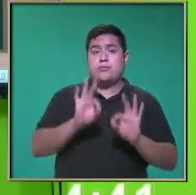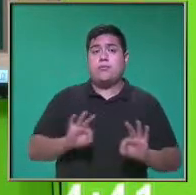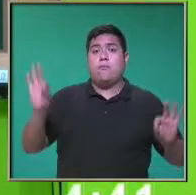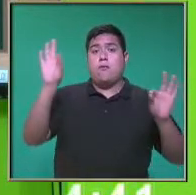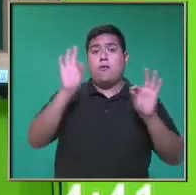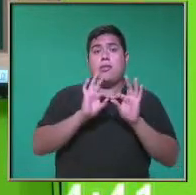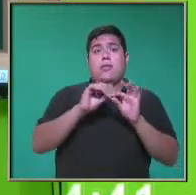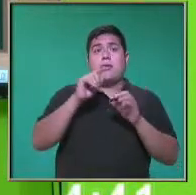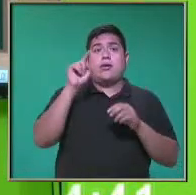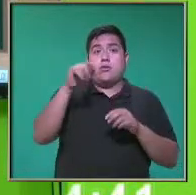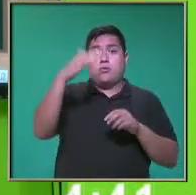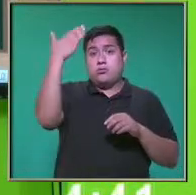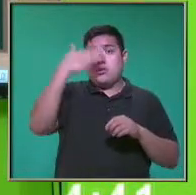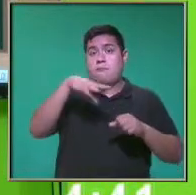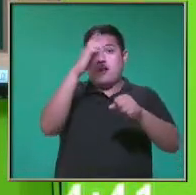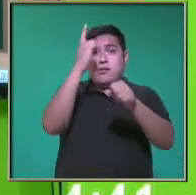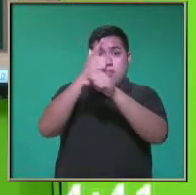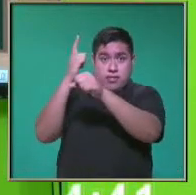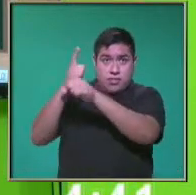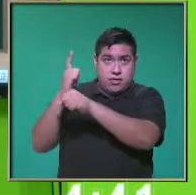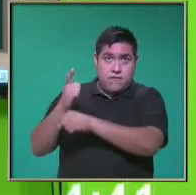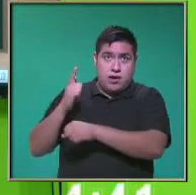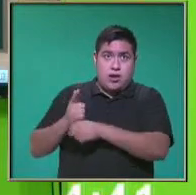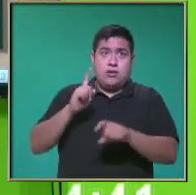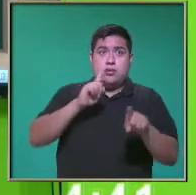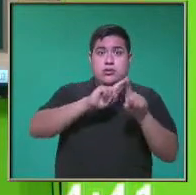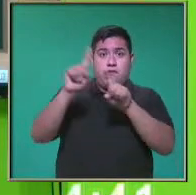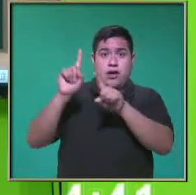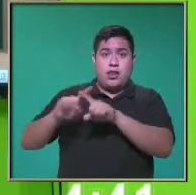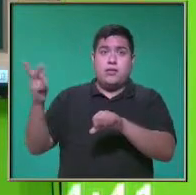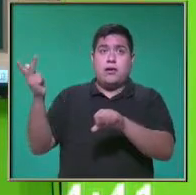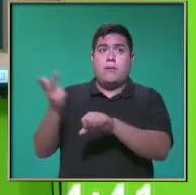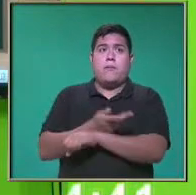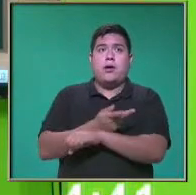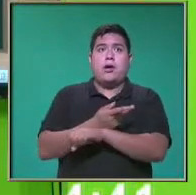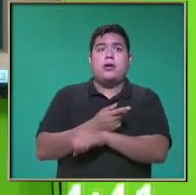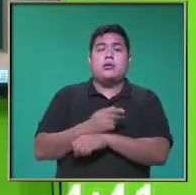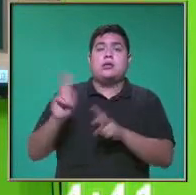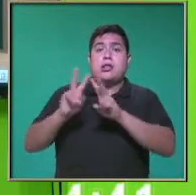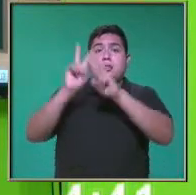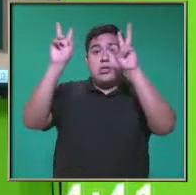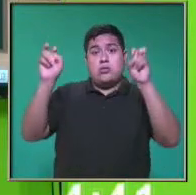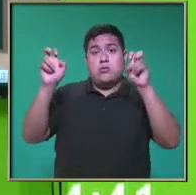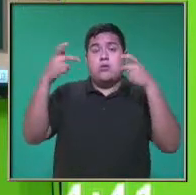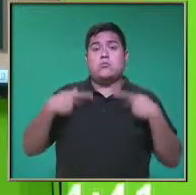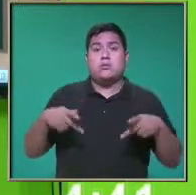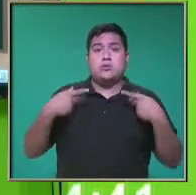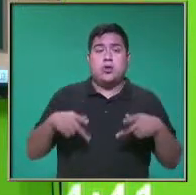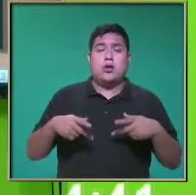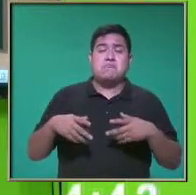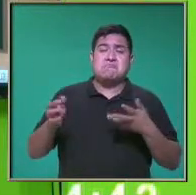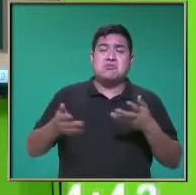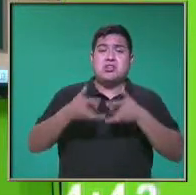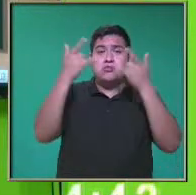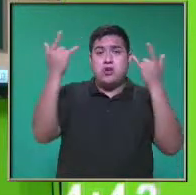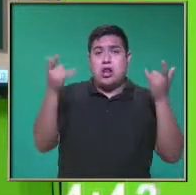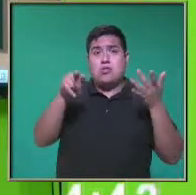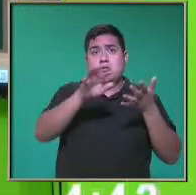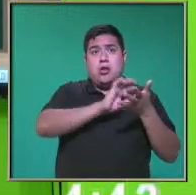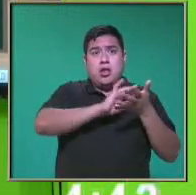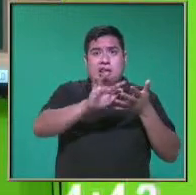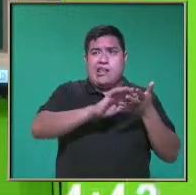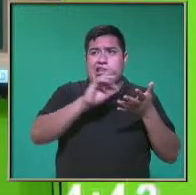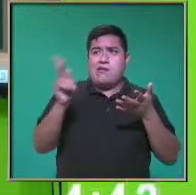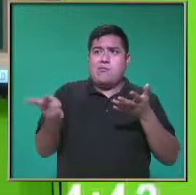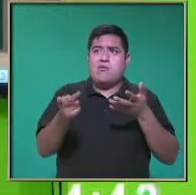you read which are the main elements, which are the events that happens in that story. Te invito a que cada que leas una historia te